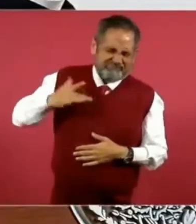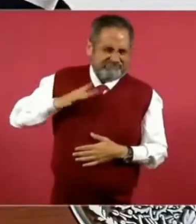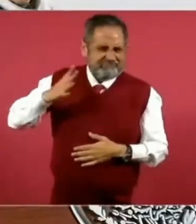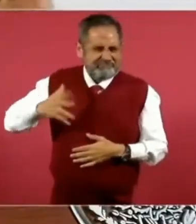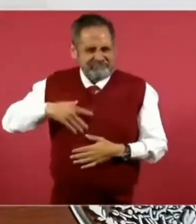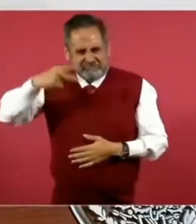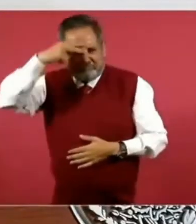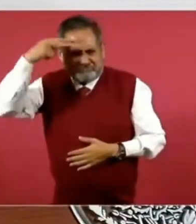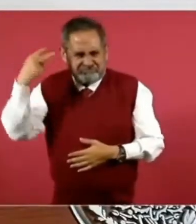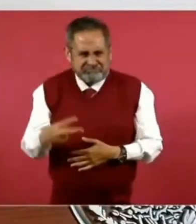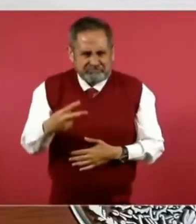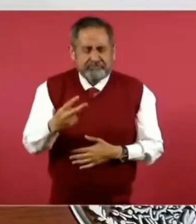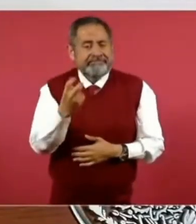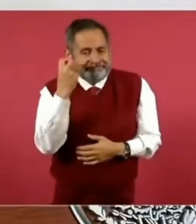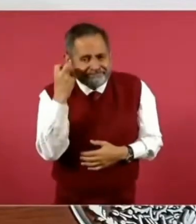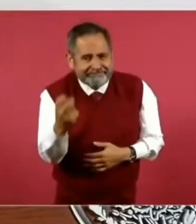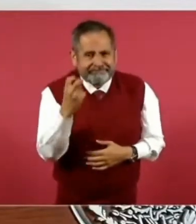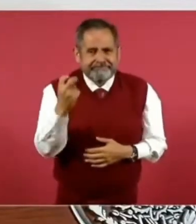ser mexicanos